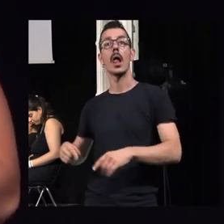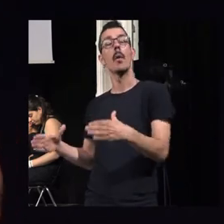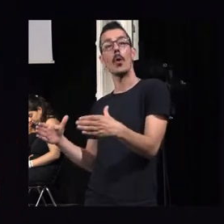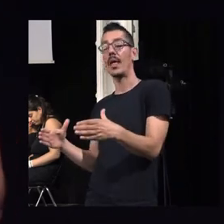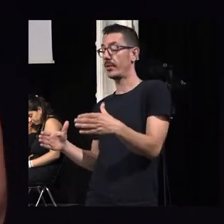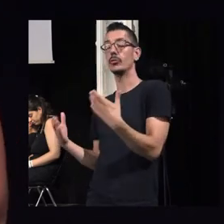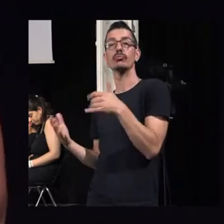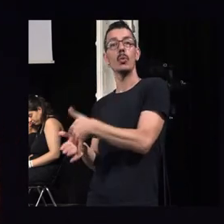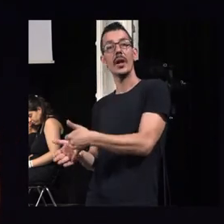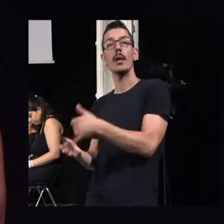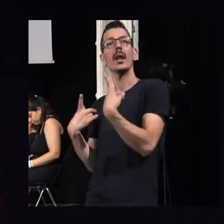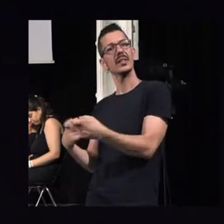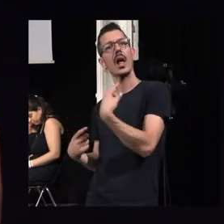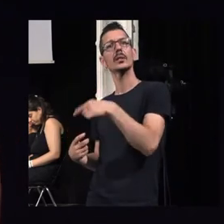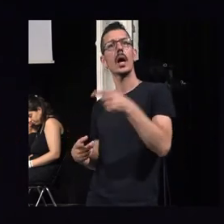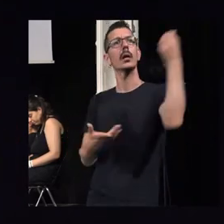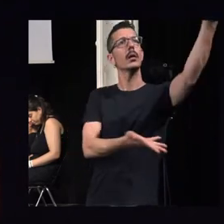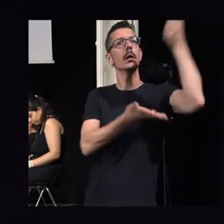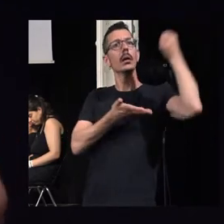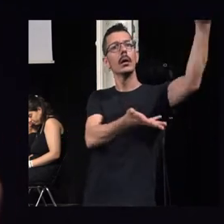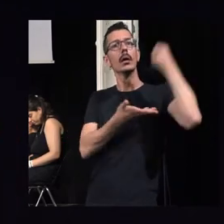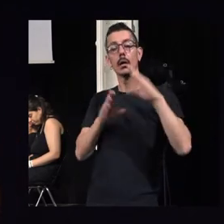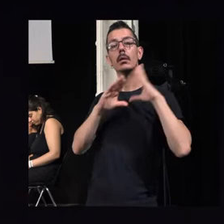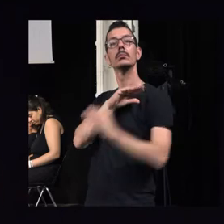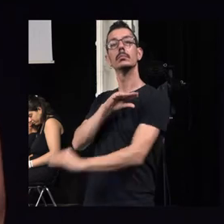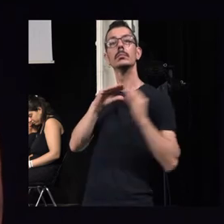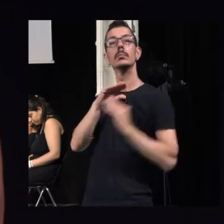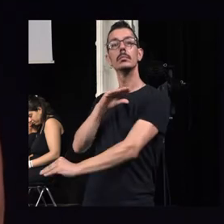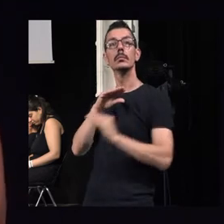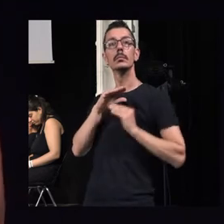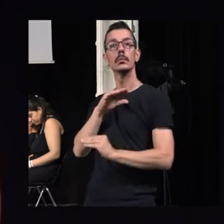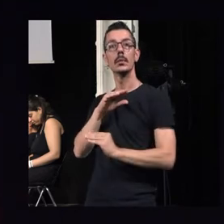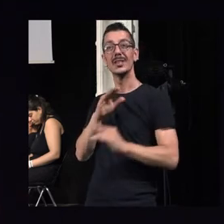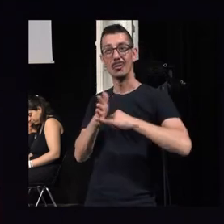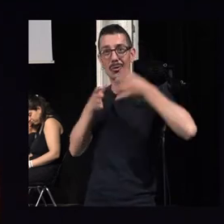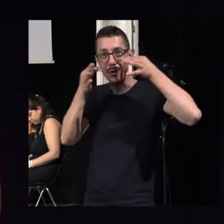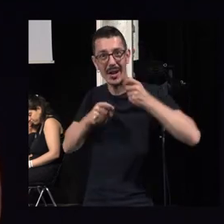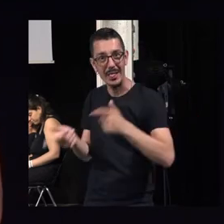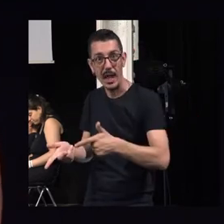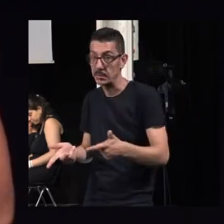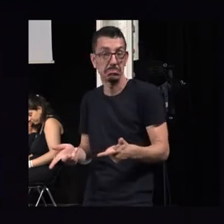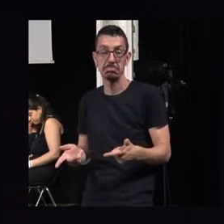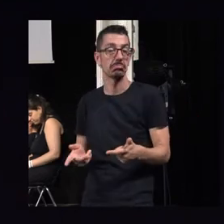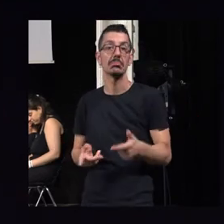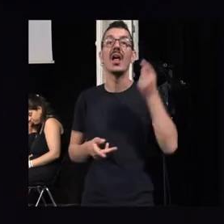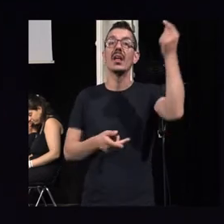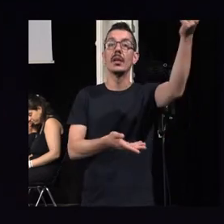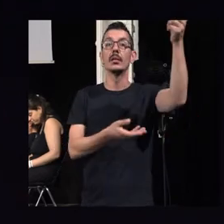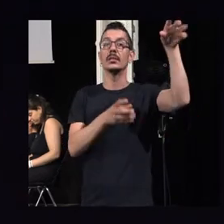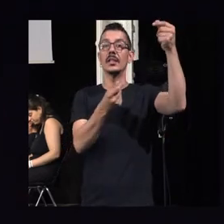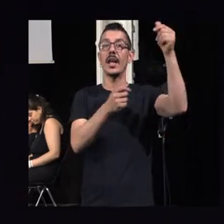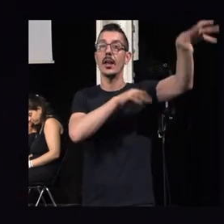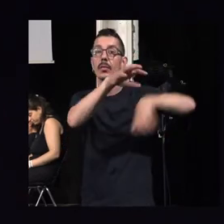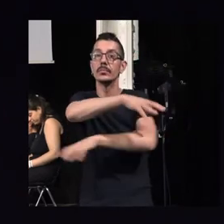y realmente otorgando migajas sin dar soluciones reales. Tenemos el ejemplo